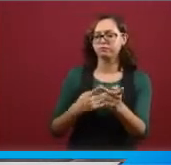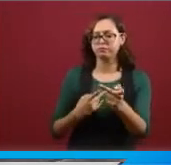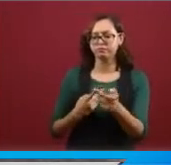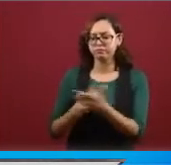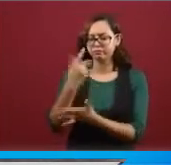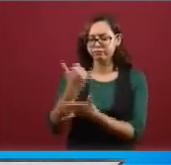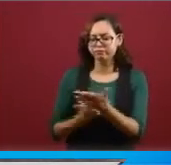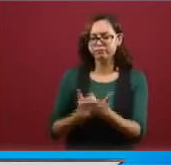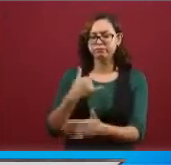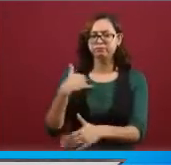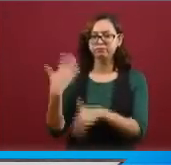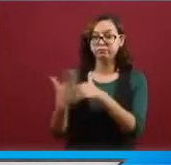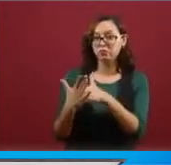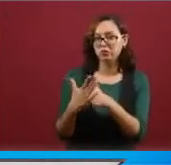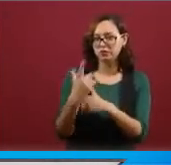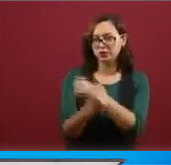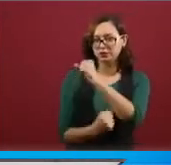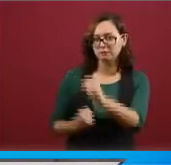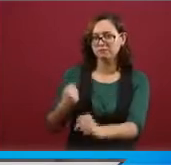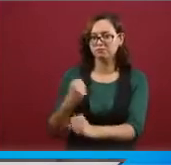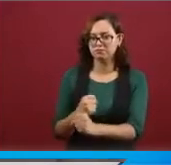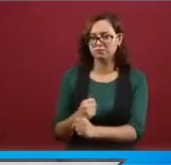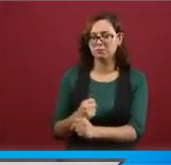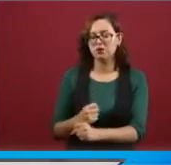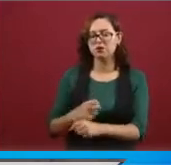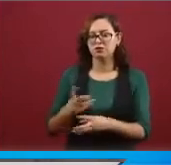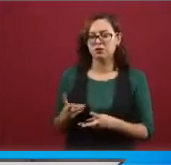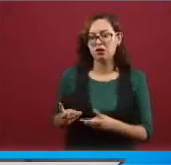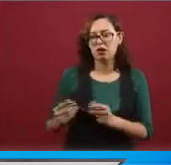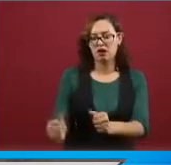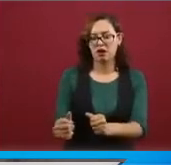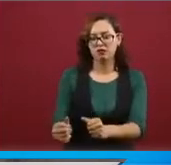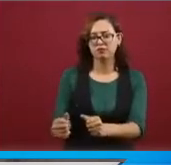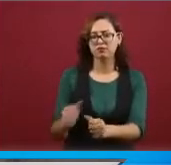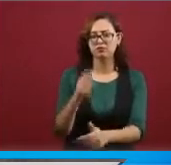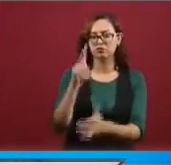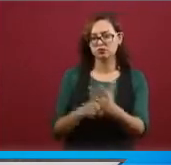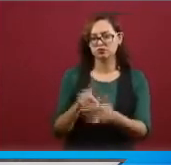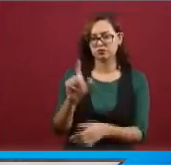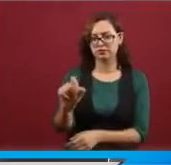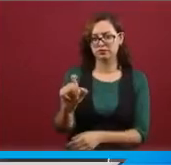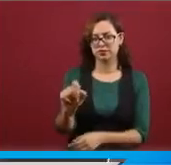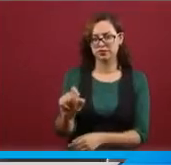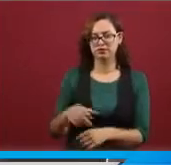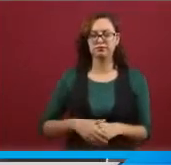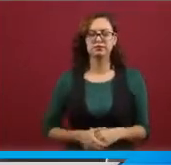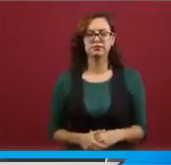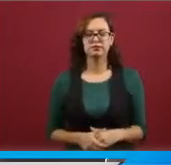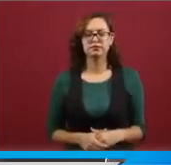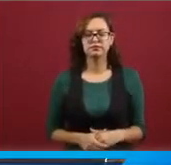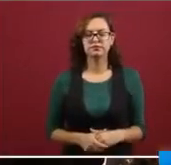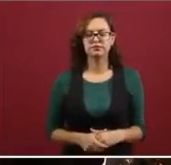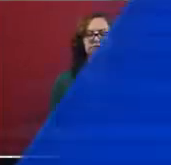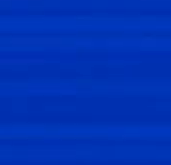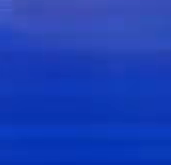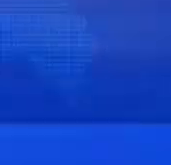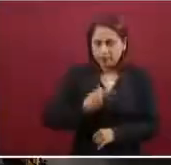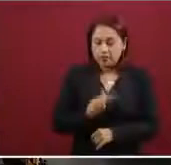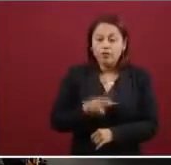en 2030. La inversión privada está considerada en este plan de negocios en la participación de explotación de pozos petroleros.